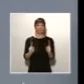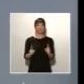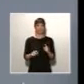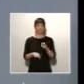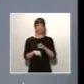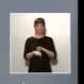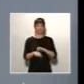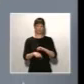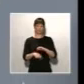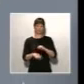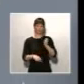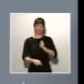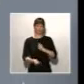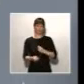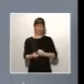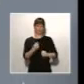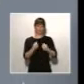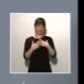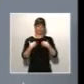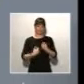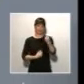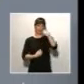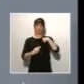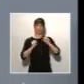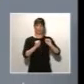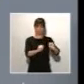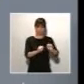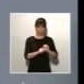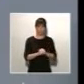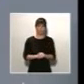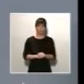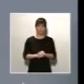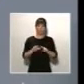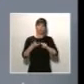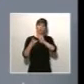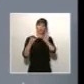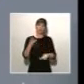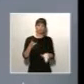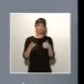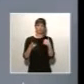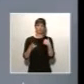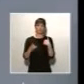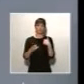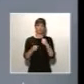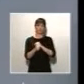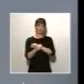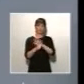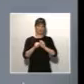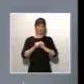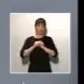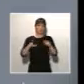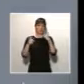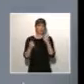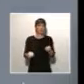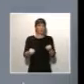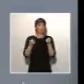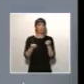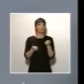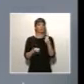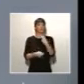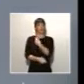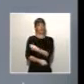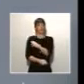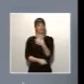Por último, en lo más importante, para tener bajo control el riesgo de epidemia por coronavirus, es disponer de una vacuna efectiva y segura.